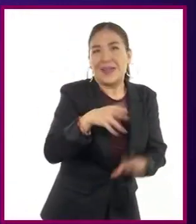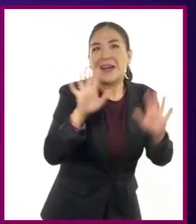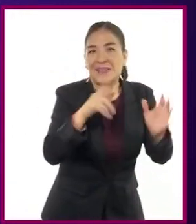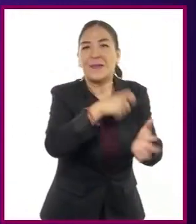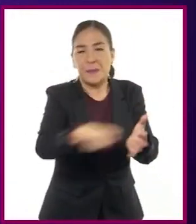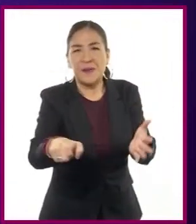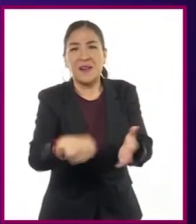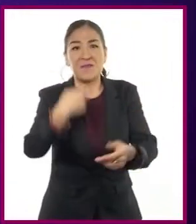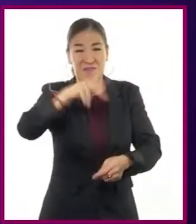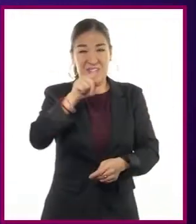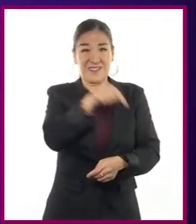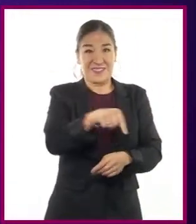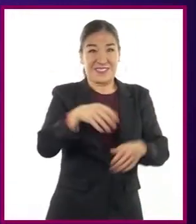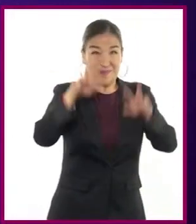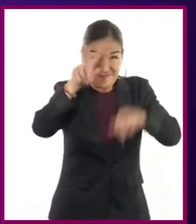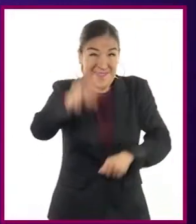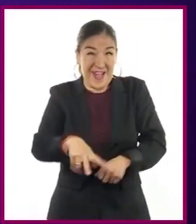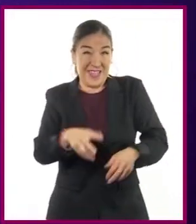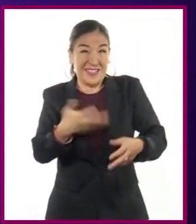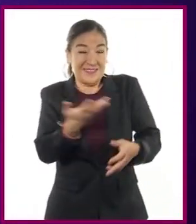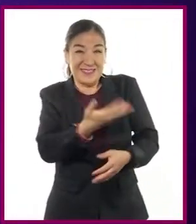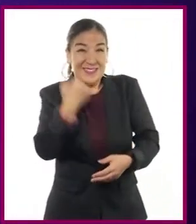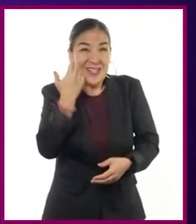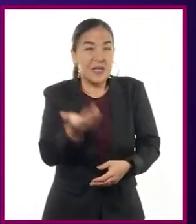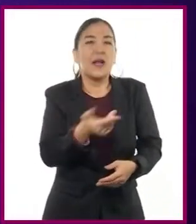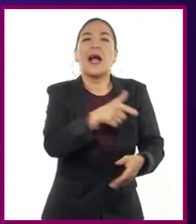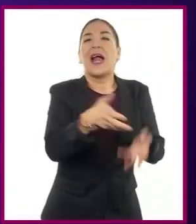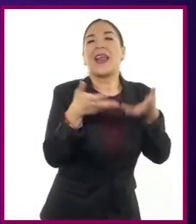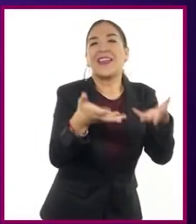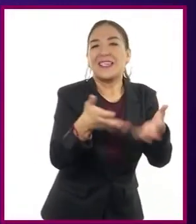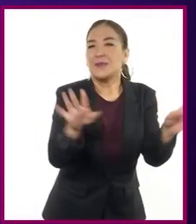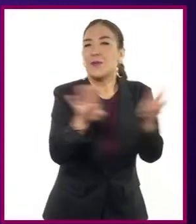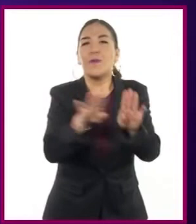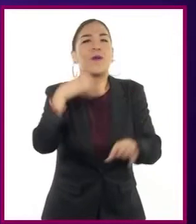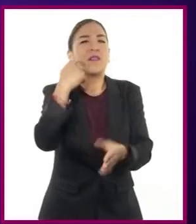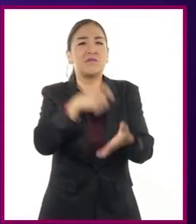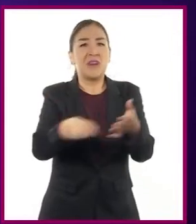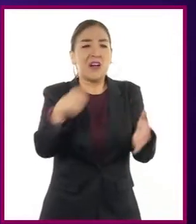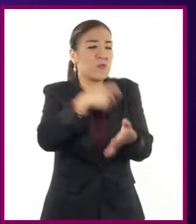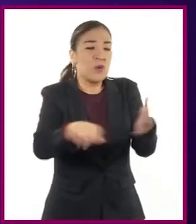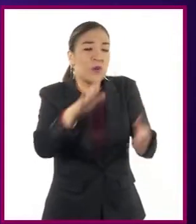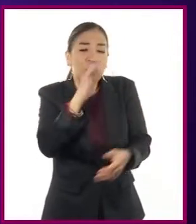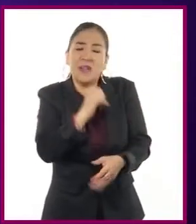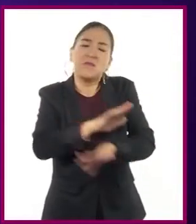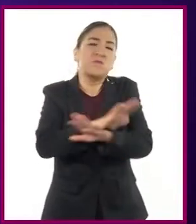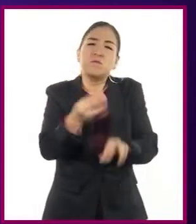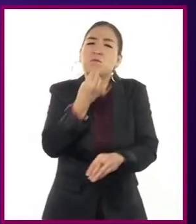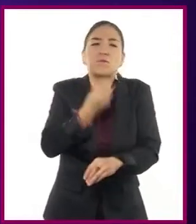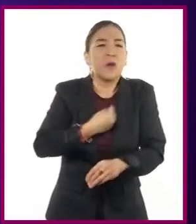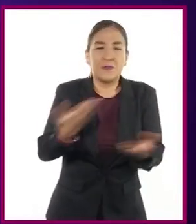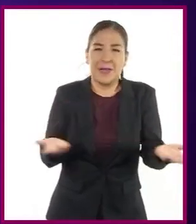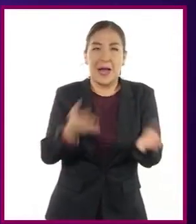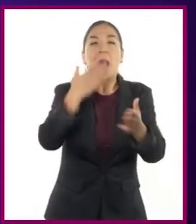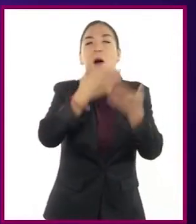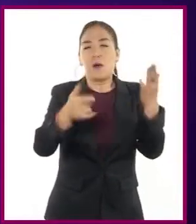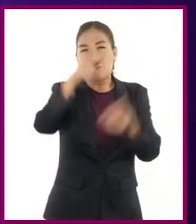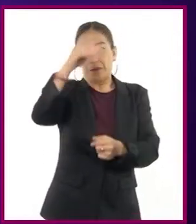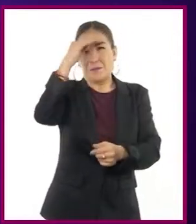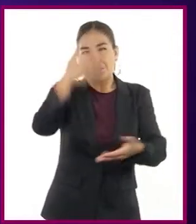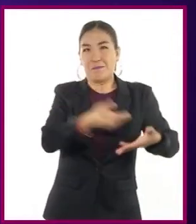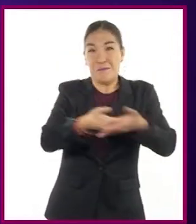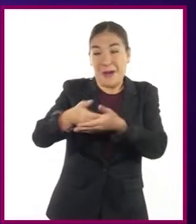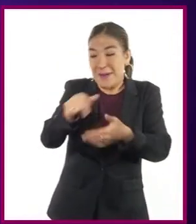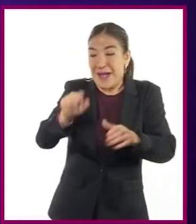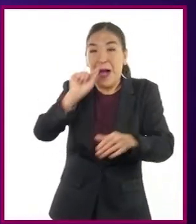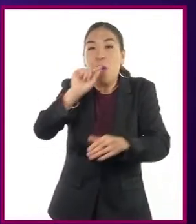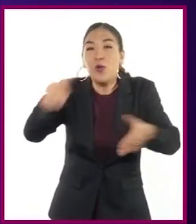aunque en realidad es un deseo. No nos ocurrirá nada si no los compramos. Ahora piensa en un bebé. De los bebés recién